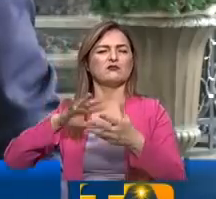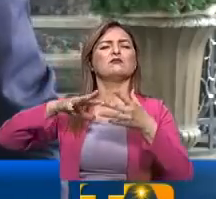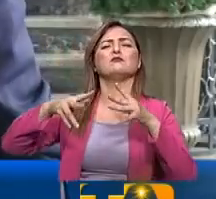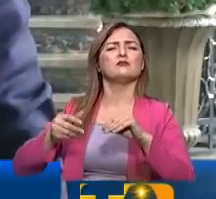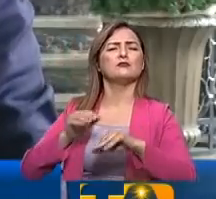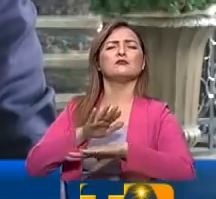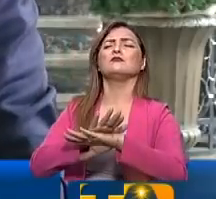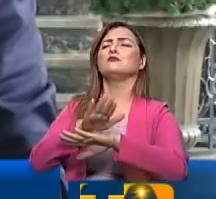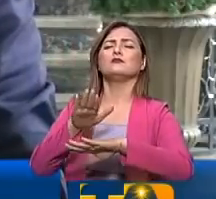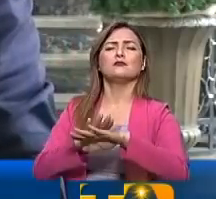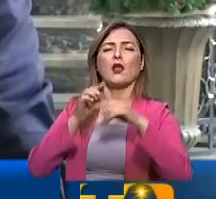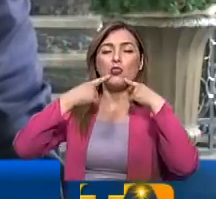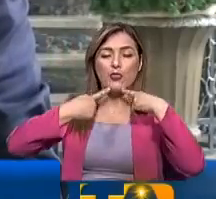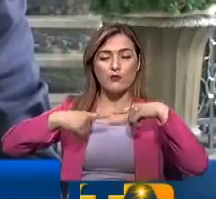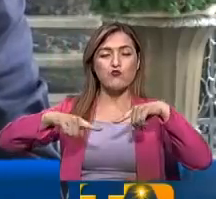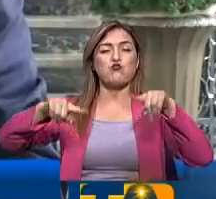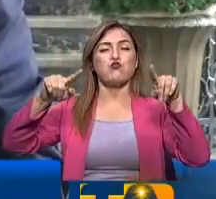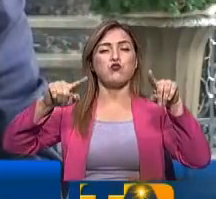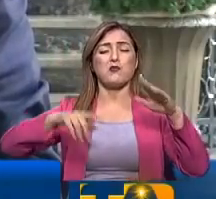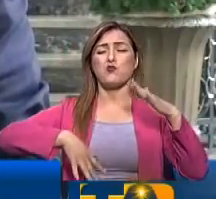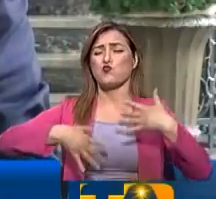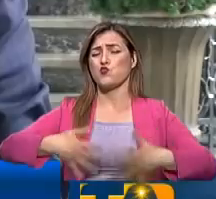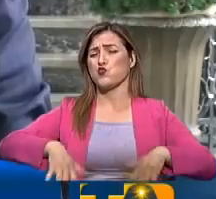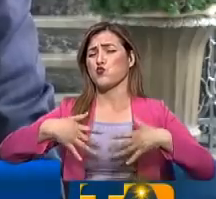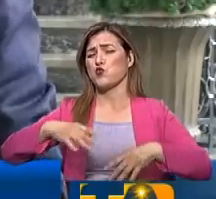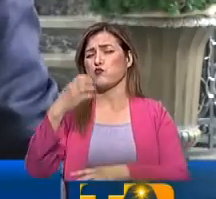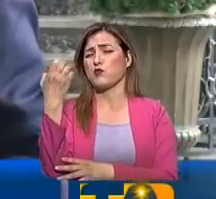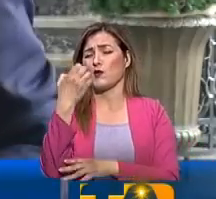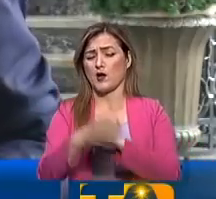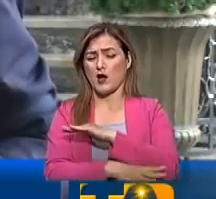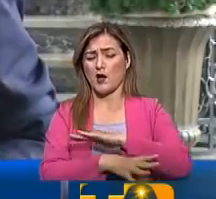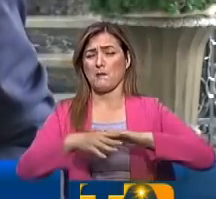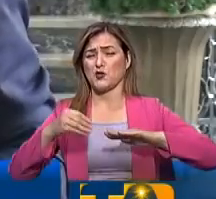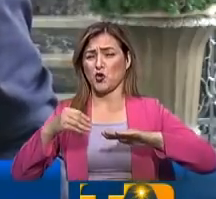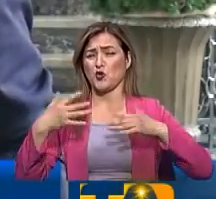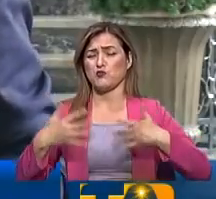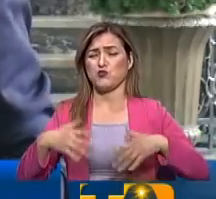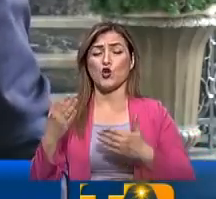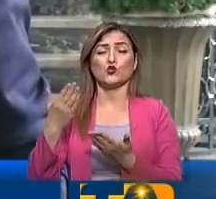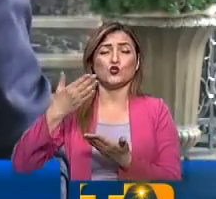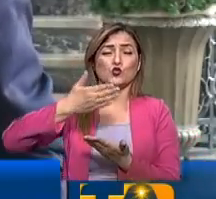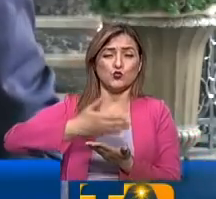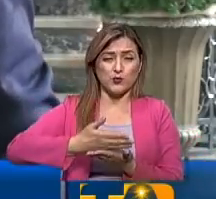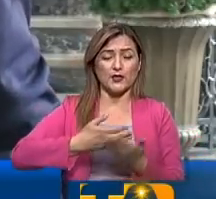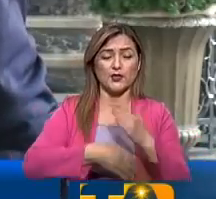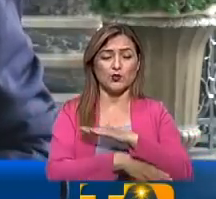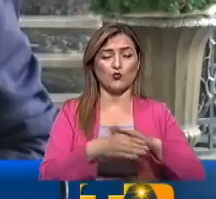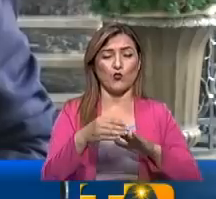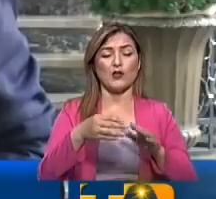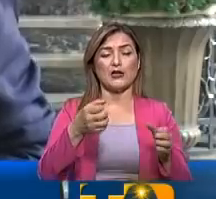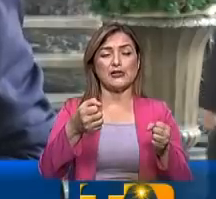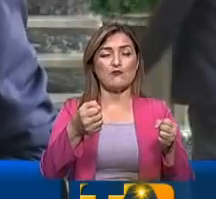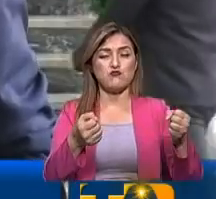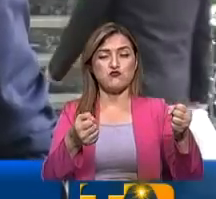el sentido de declarar en fuerza mayor al sector petrolero, pues se ha suspendido el bombeo a través